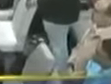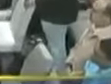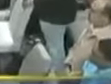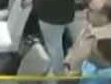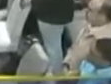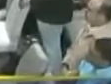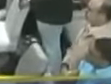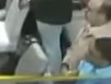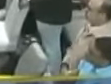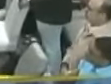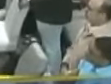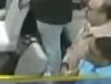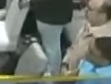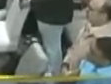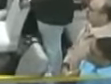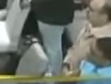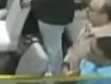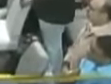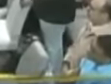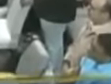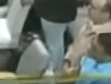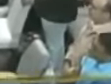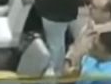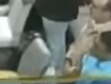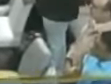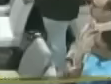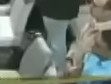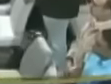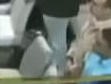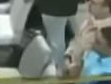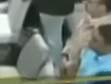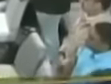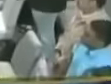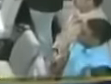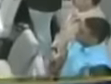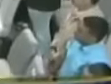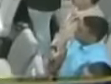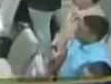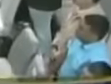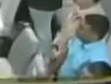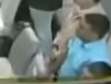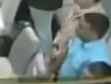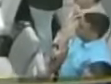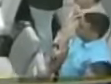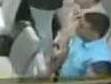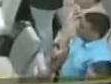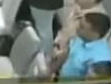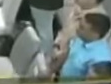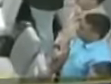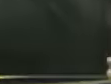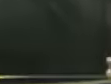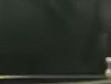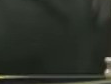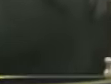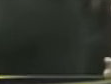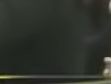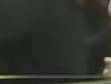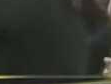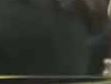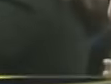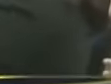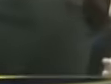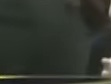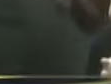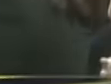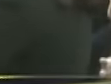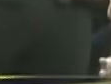como también América Pérez, segunda vicepresidenta de la Asamblea Nacional.